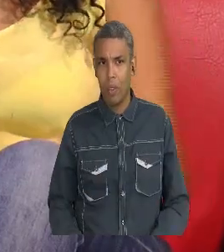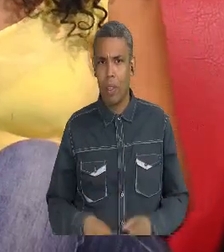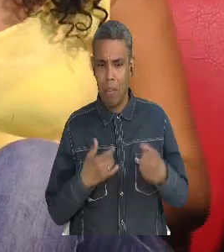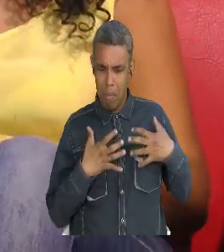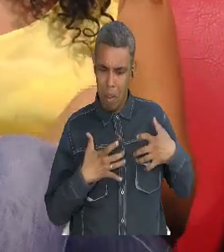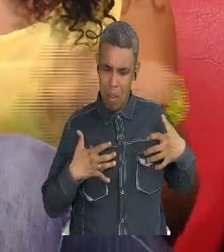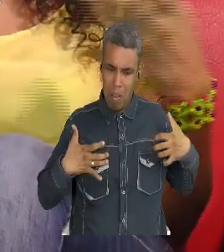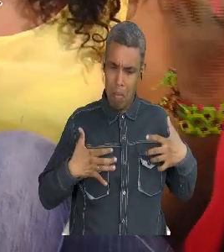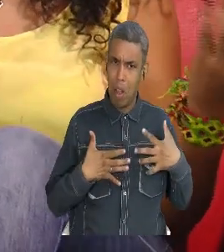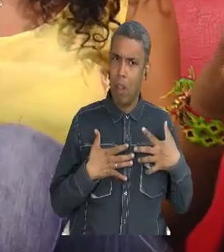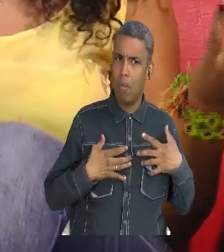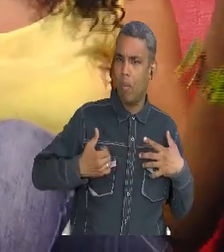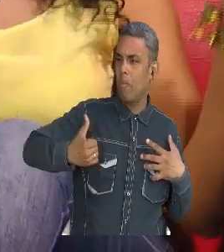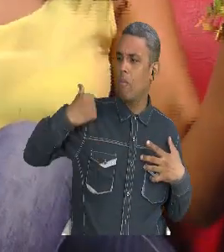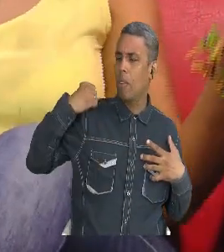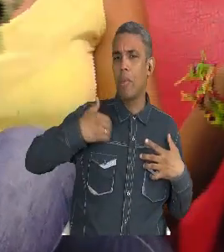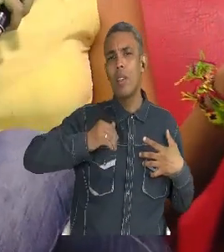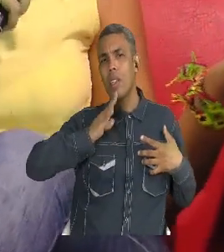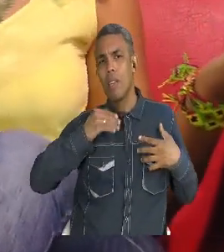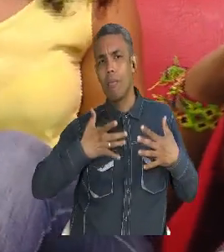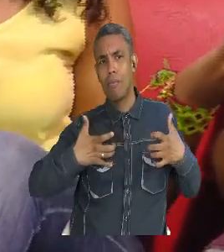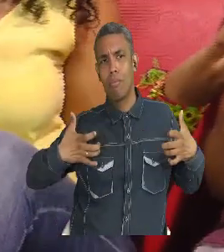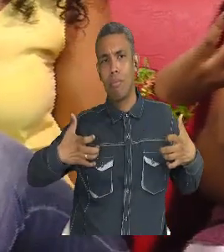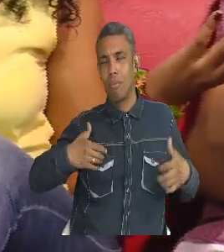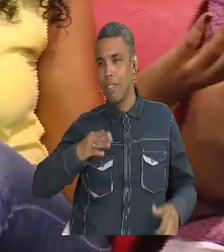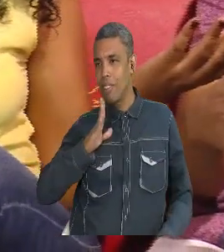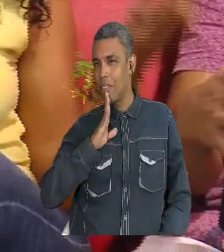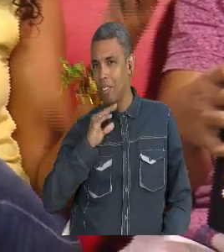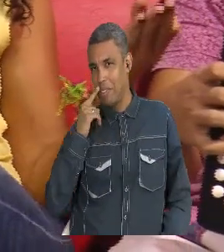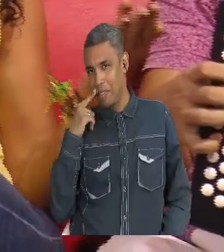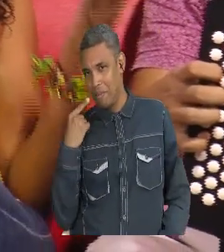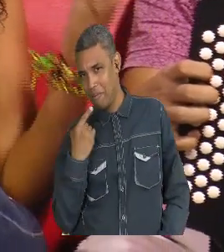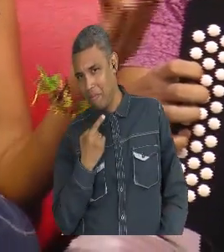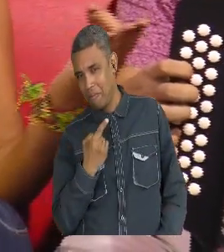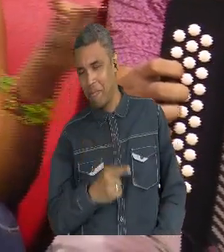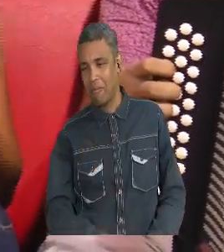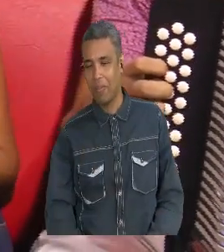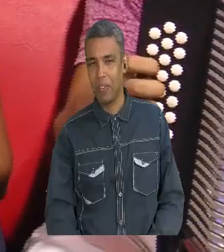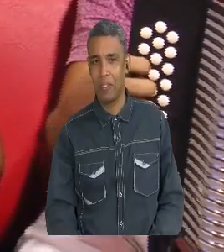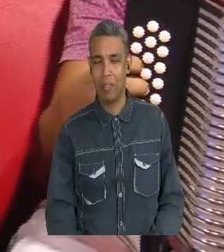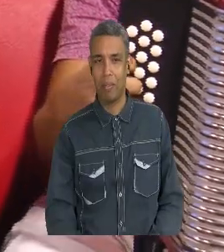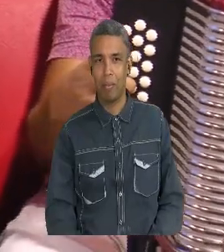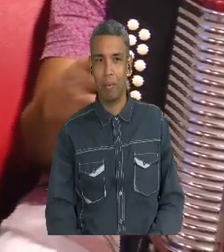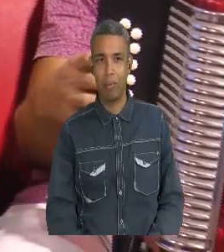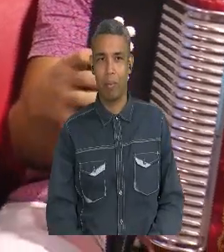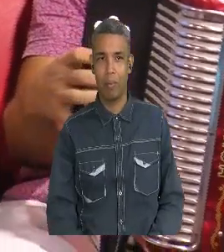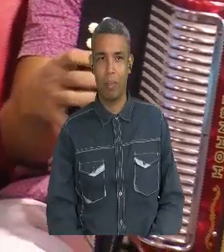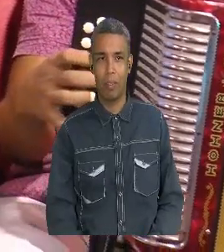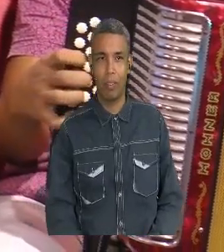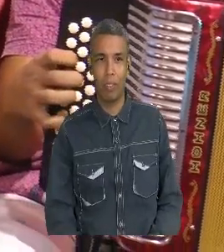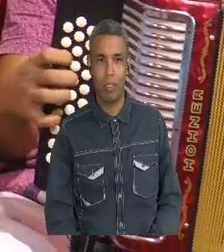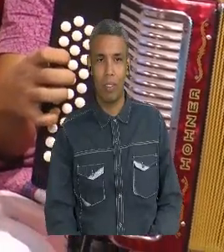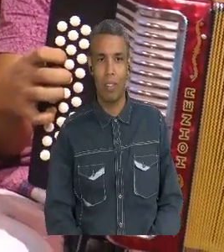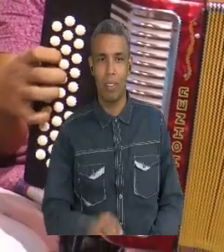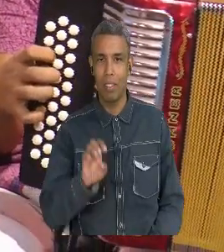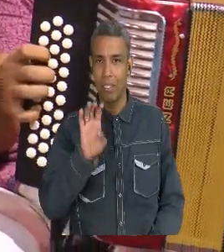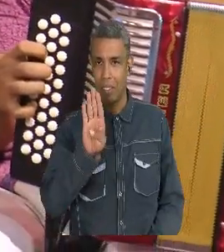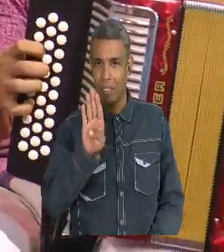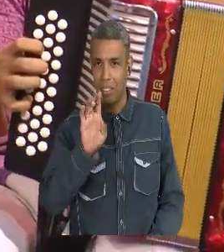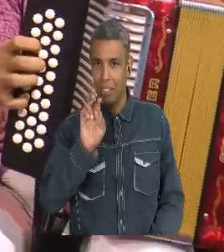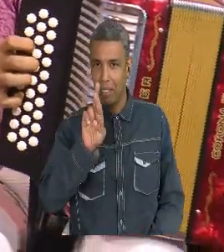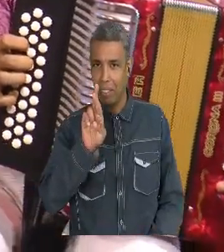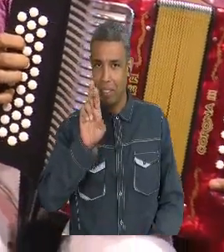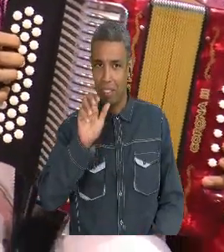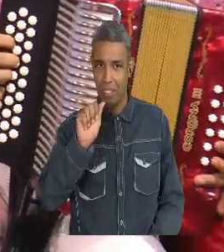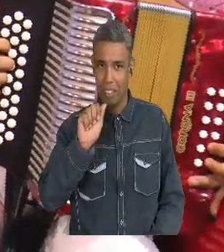sonaba por allá al fondo quién será? Aquí les tengo uno de los mejores acordeoneros de Barranca Bermeja, él es Brian. Hola Brian, ¿cómo estás?